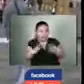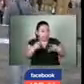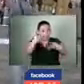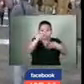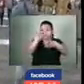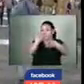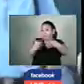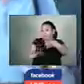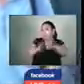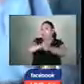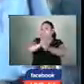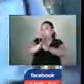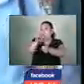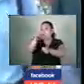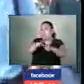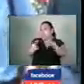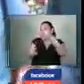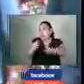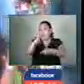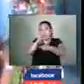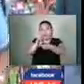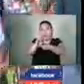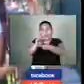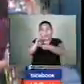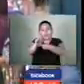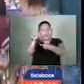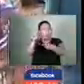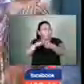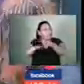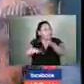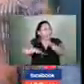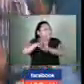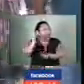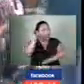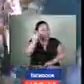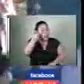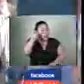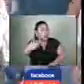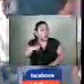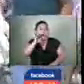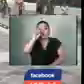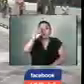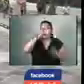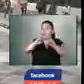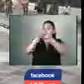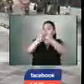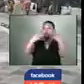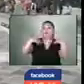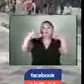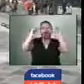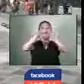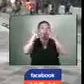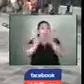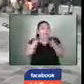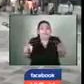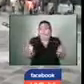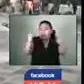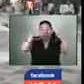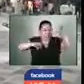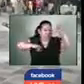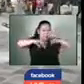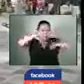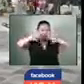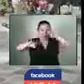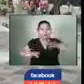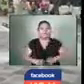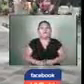cuatro variantes de COVID-19, entre ellas la Delta, que es catalogada por la Organización Mundial de la Salud por su alta virulencia y transmisibilidad.